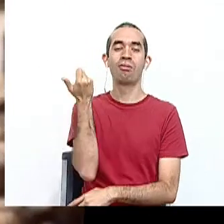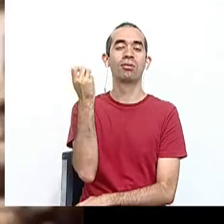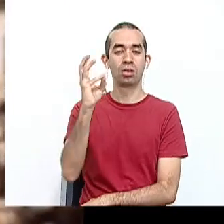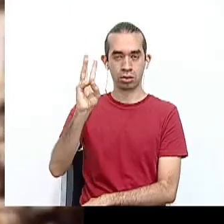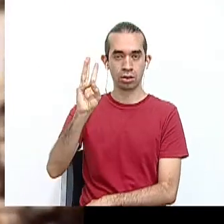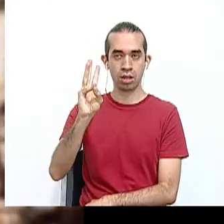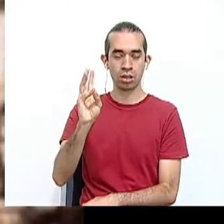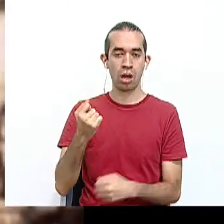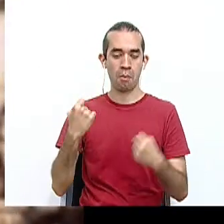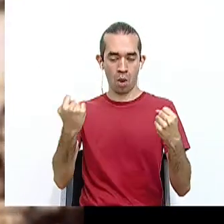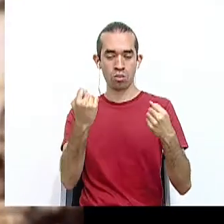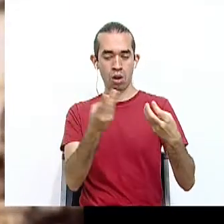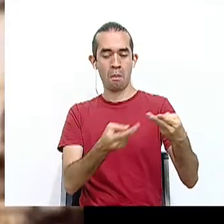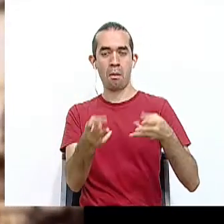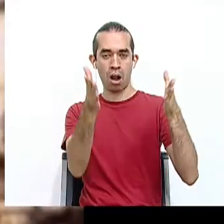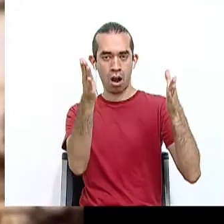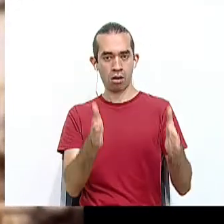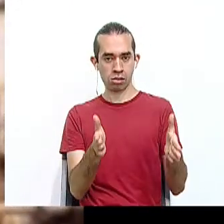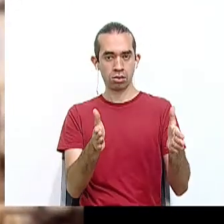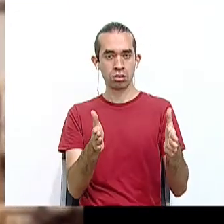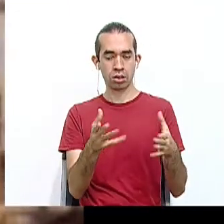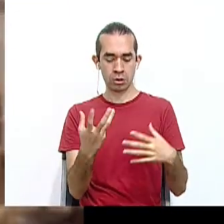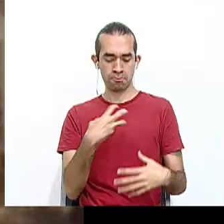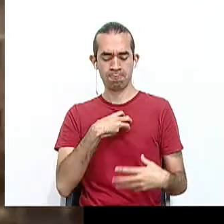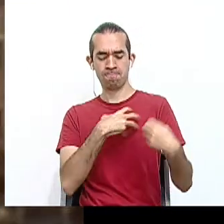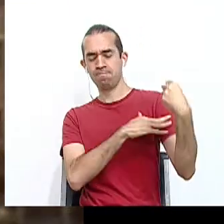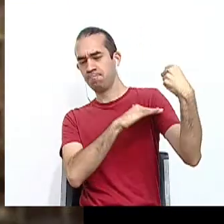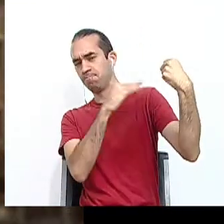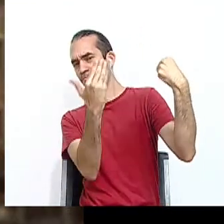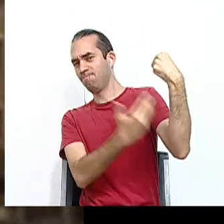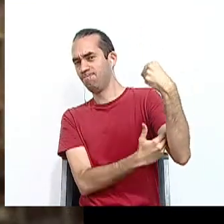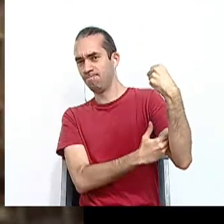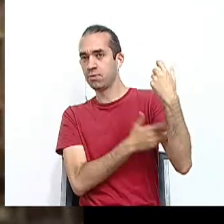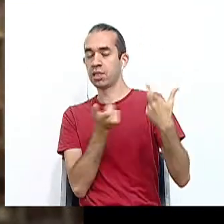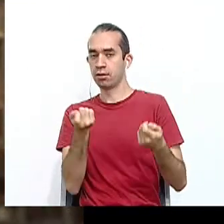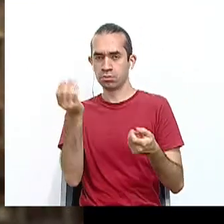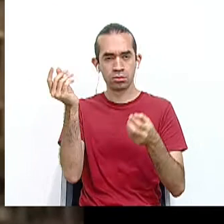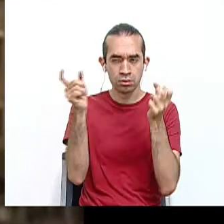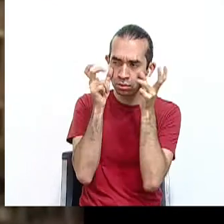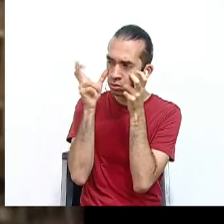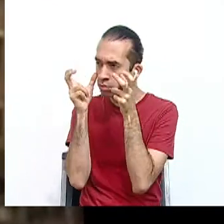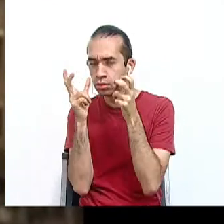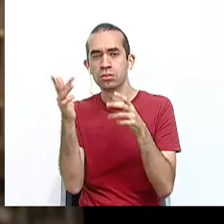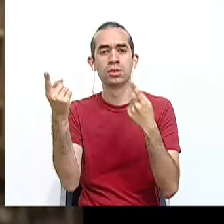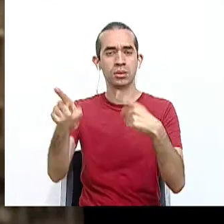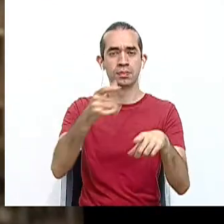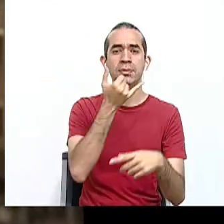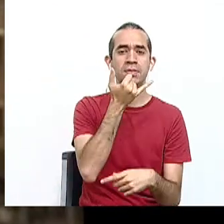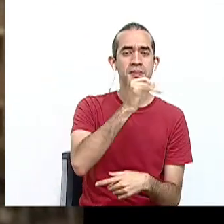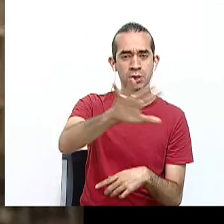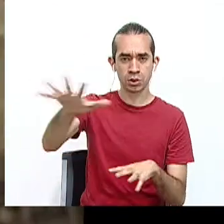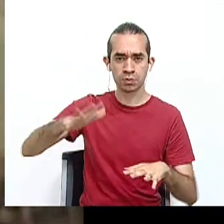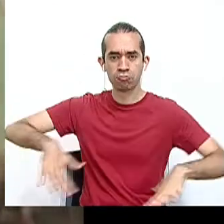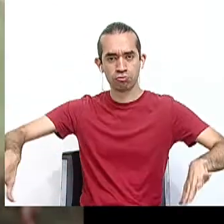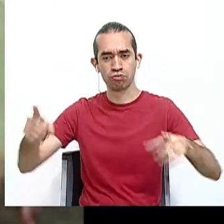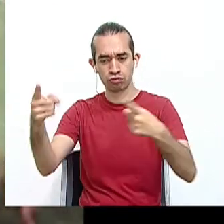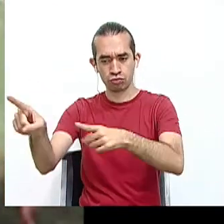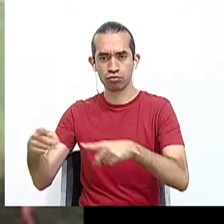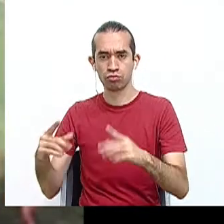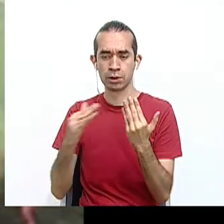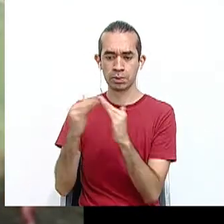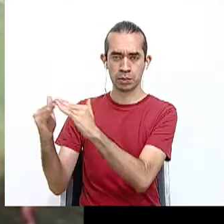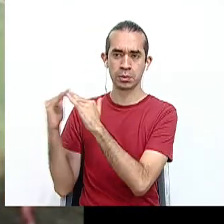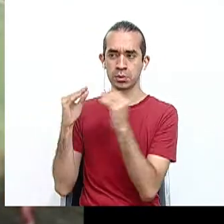los poderosos mercaderes atestados de poder procuraban mantenerse al tanto de los acontecimientos locales y las ciudades